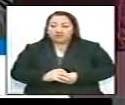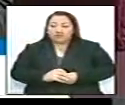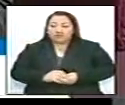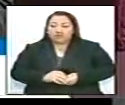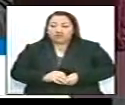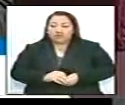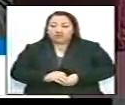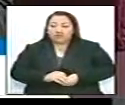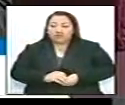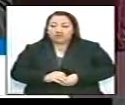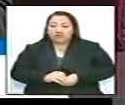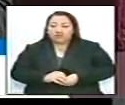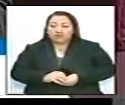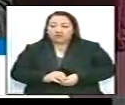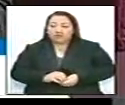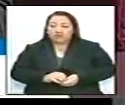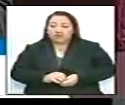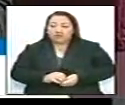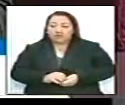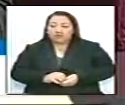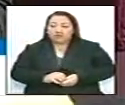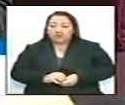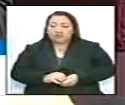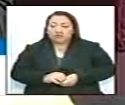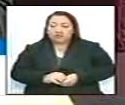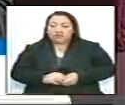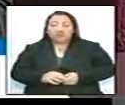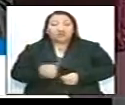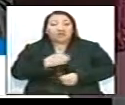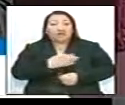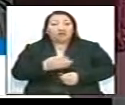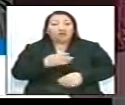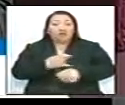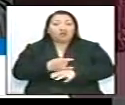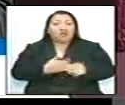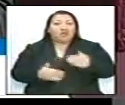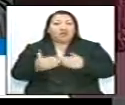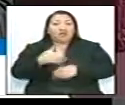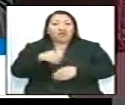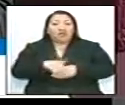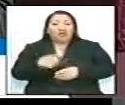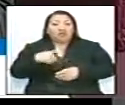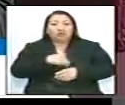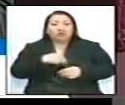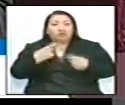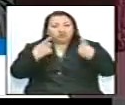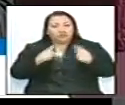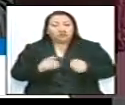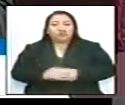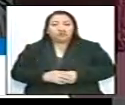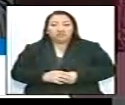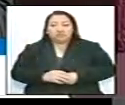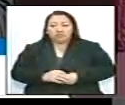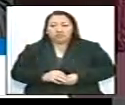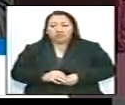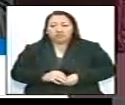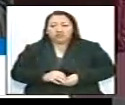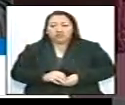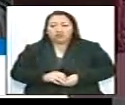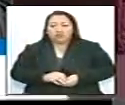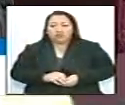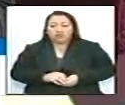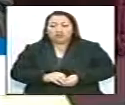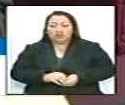si está a favor o en contra del adelanto de elecciones, nosotros vamos a decidir. Y eso no es así,